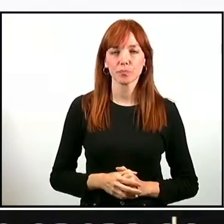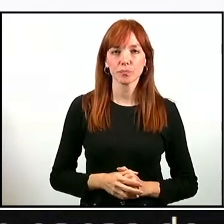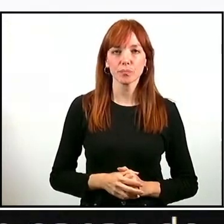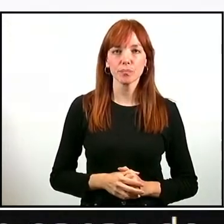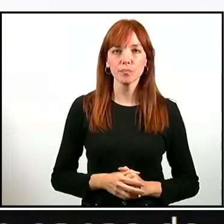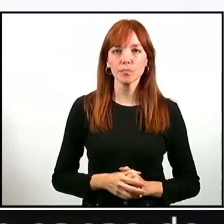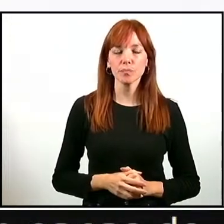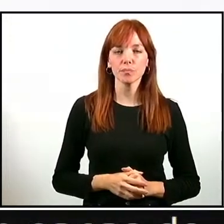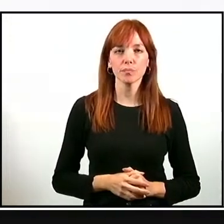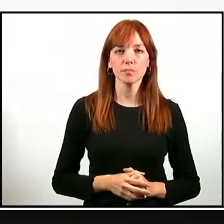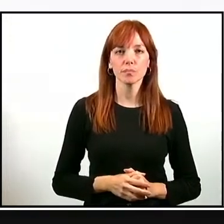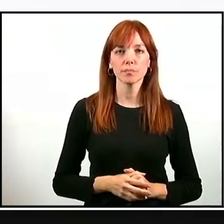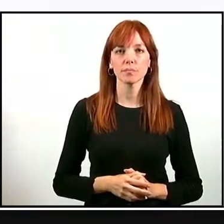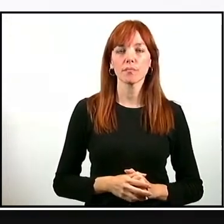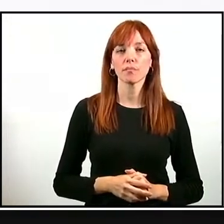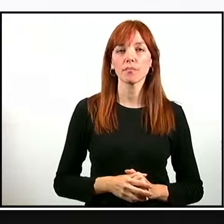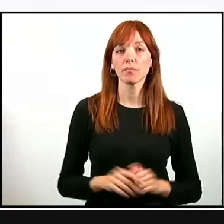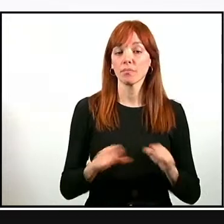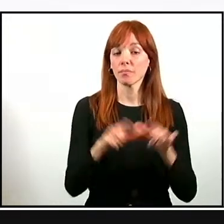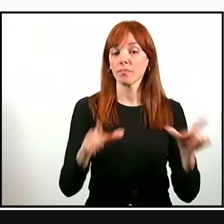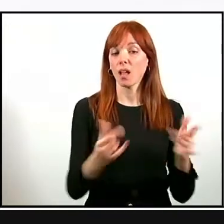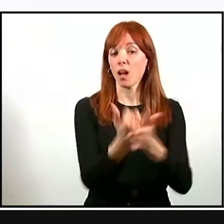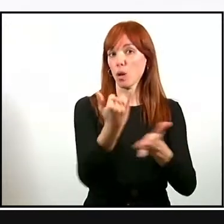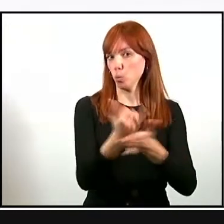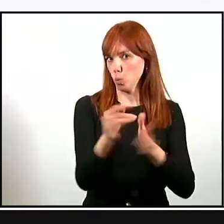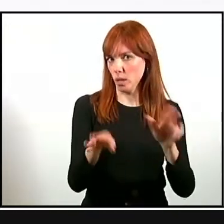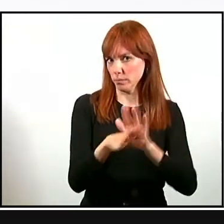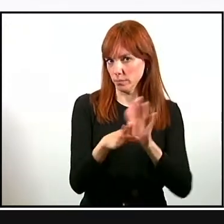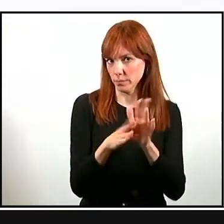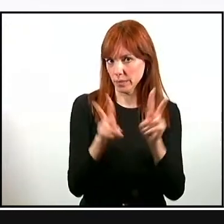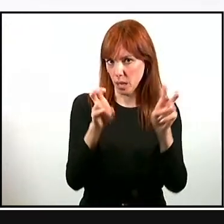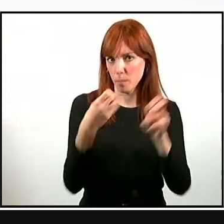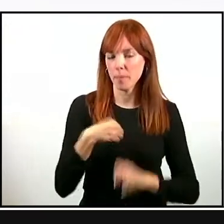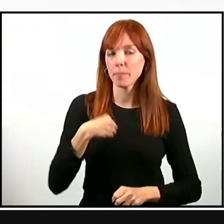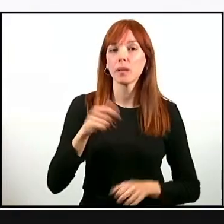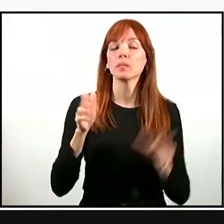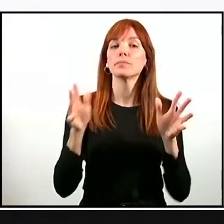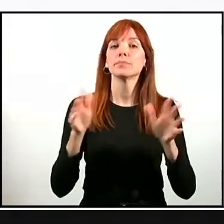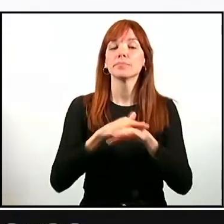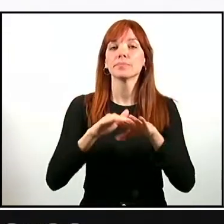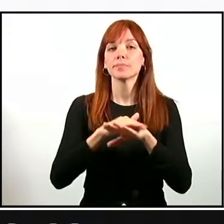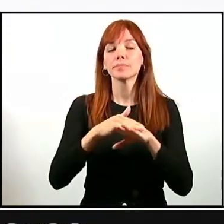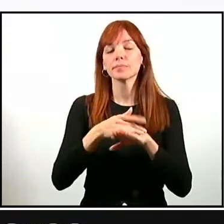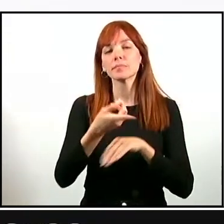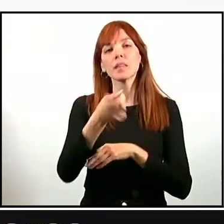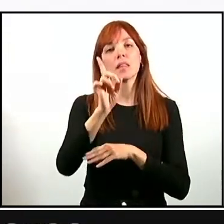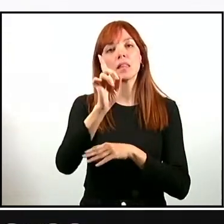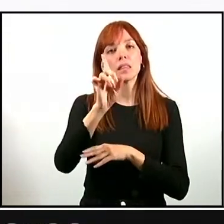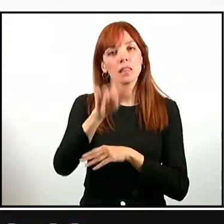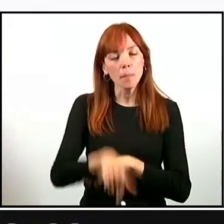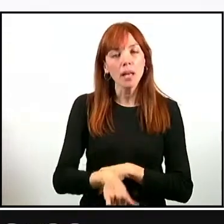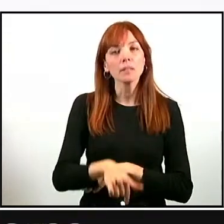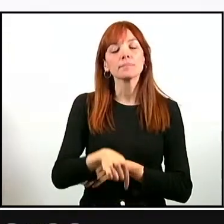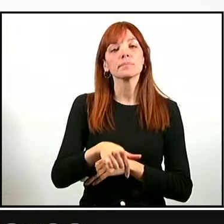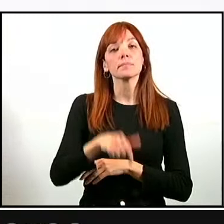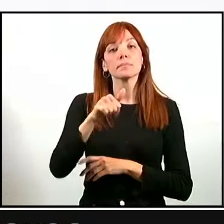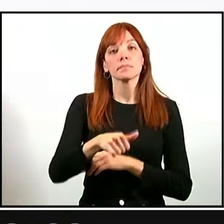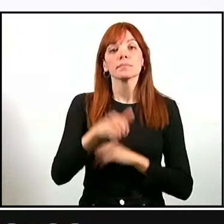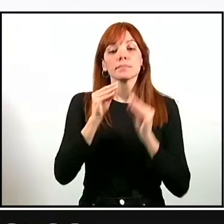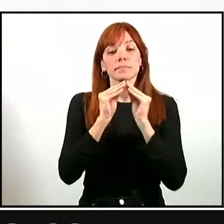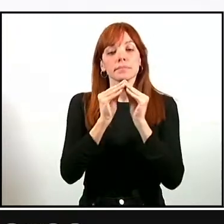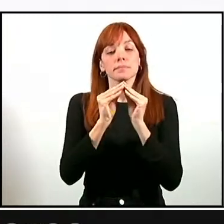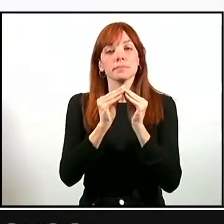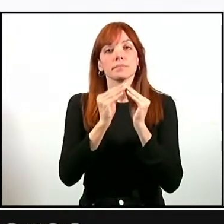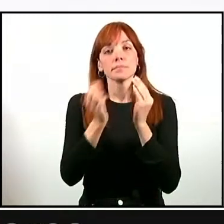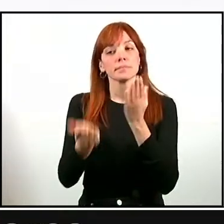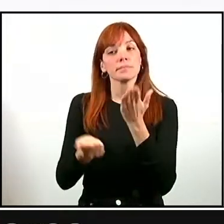Siguiendo con agricultura, el Consejo de Gobierno también ha aprobado hoy realizar el